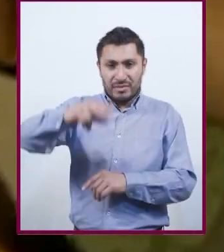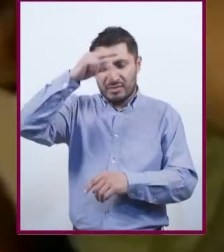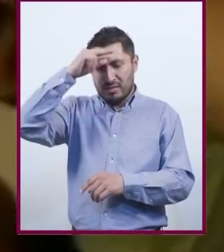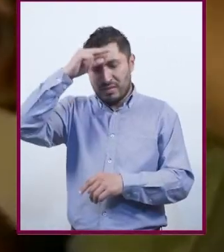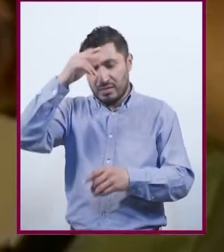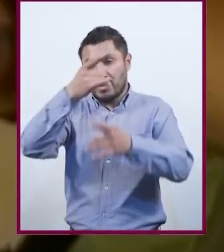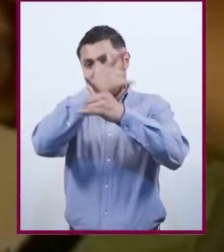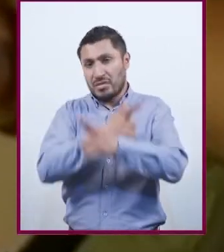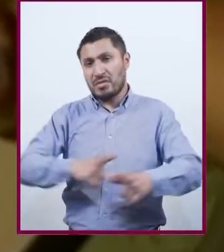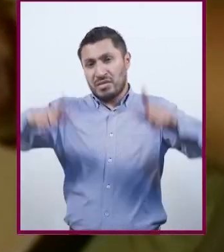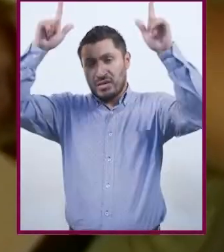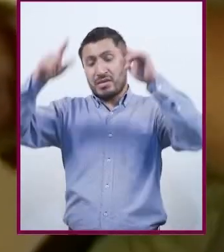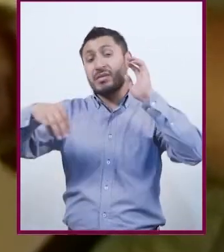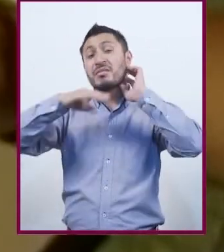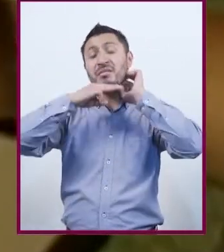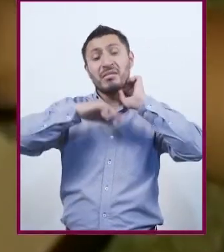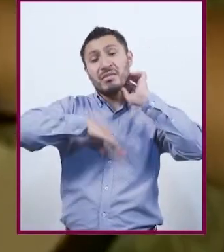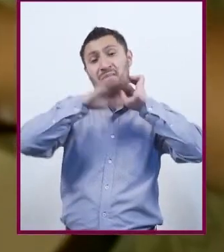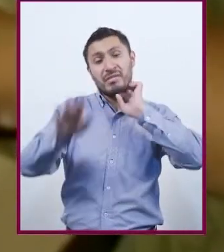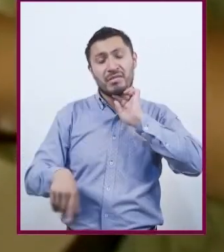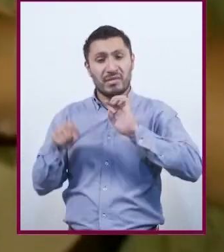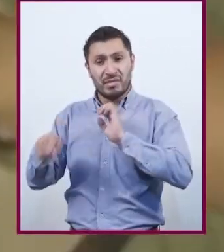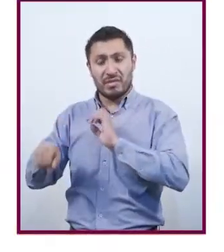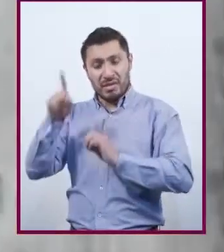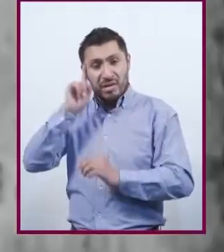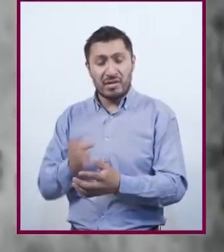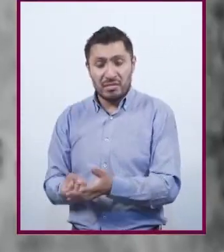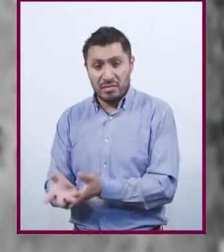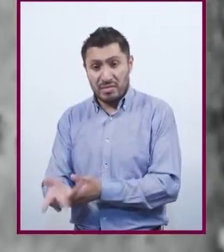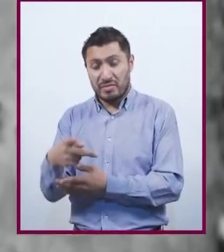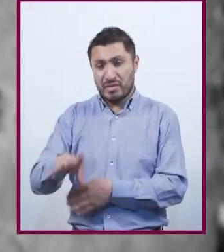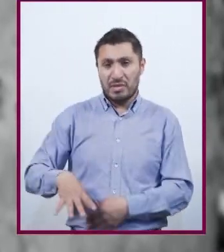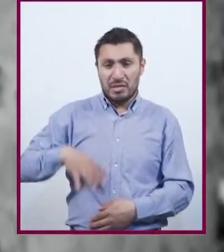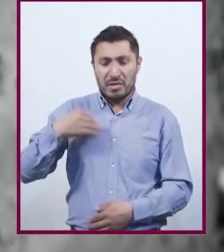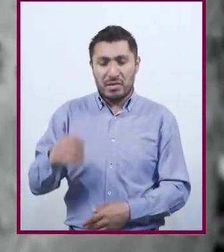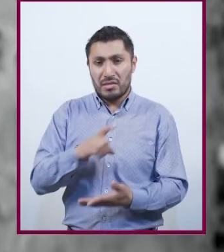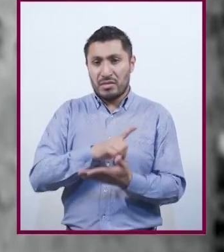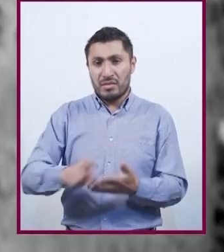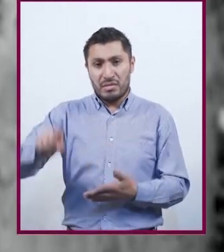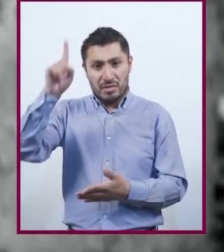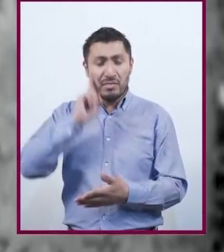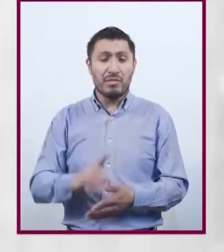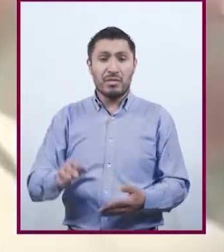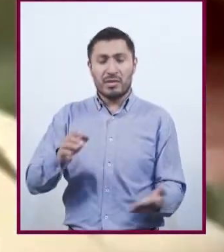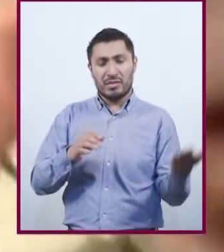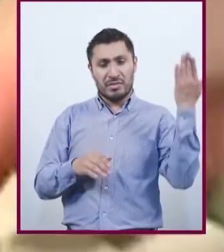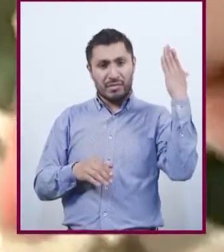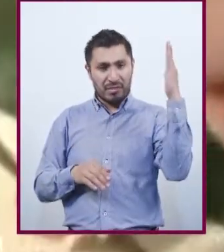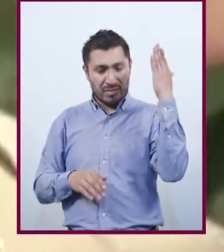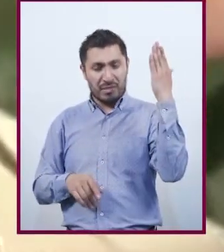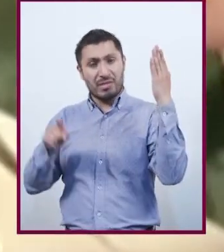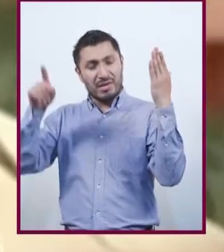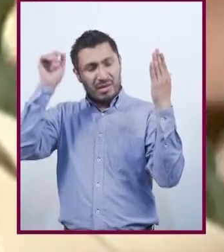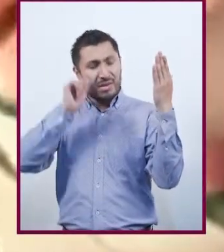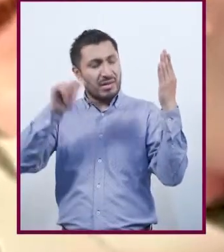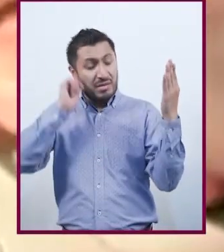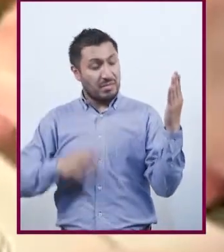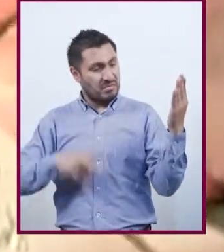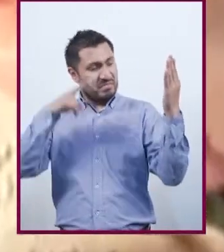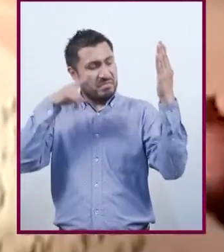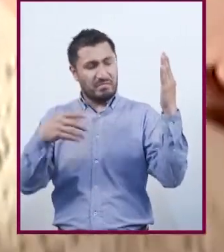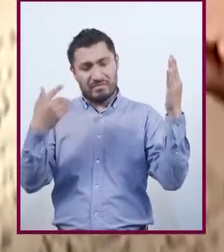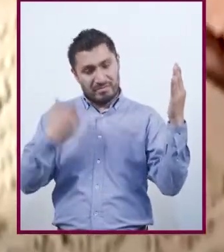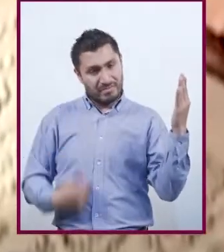ambiente intelectual y de pensamiento liberal. Su madre murió al dar a luz, pero su lucha por los derechos de la mujer fue el